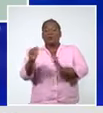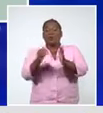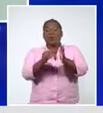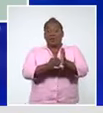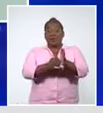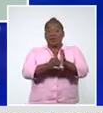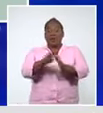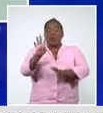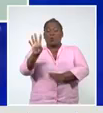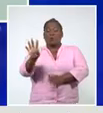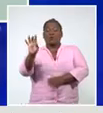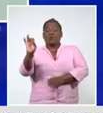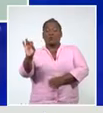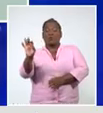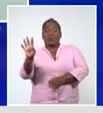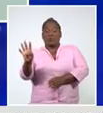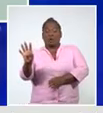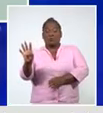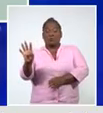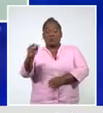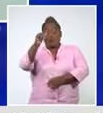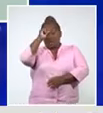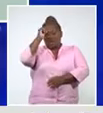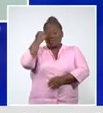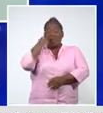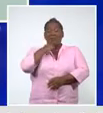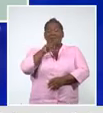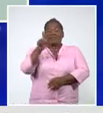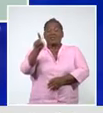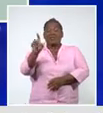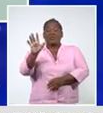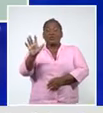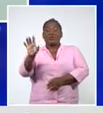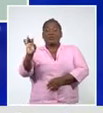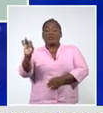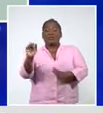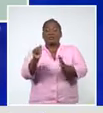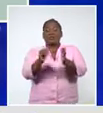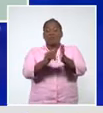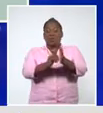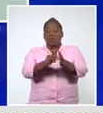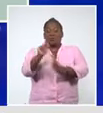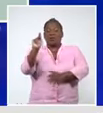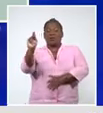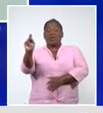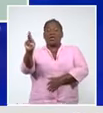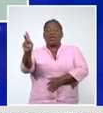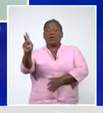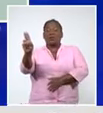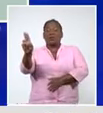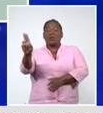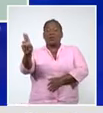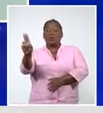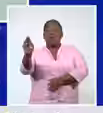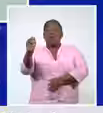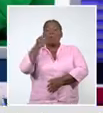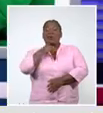184.474, India con más de 157.000 y el Reino Unido con más de